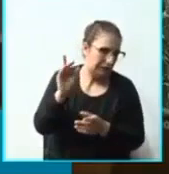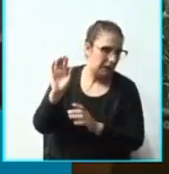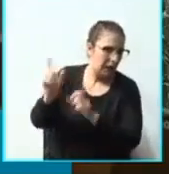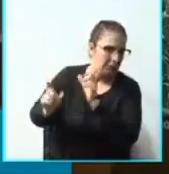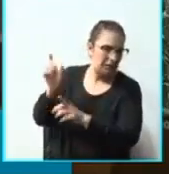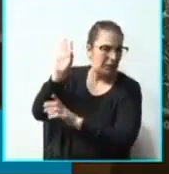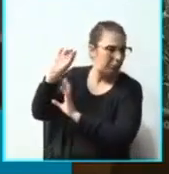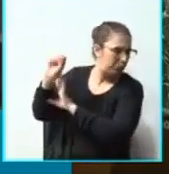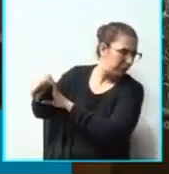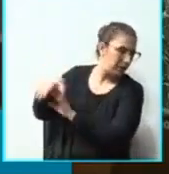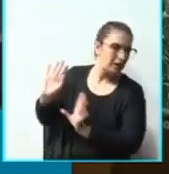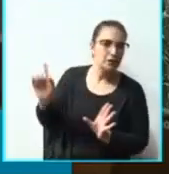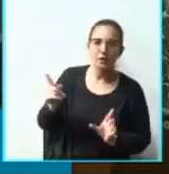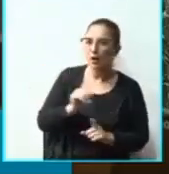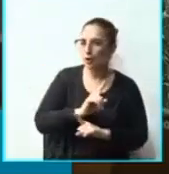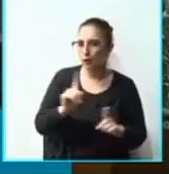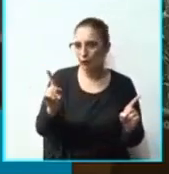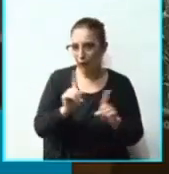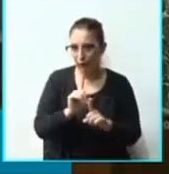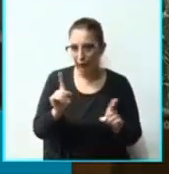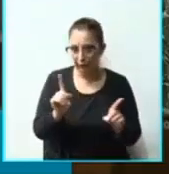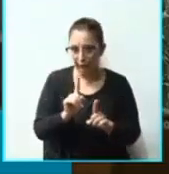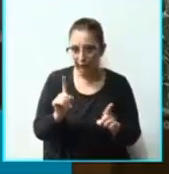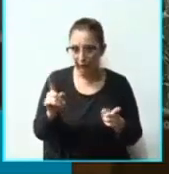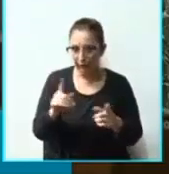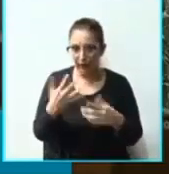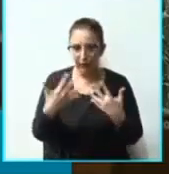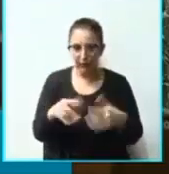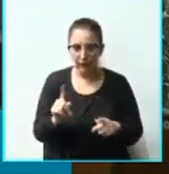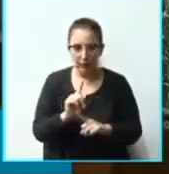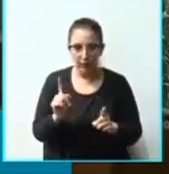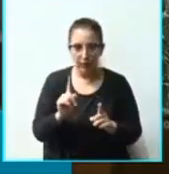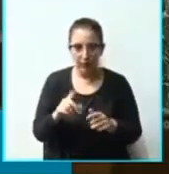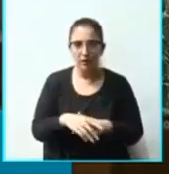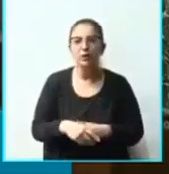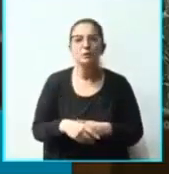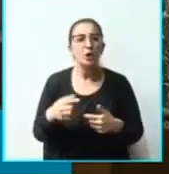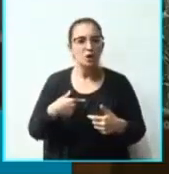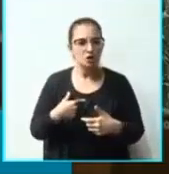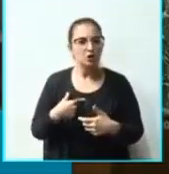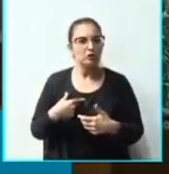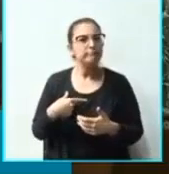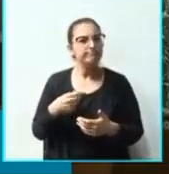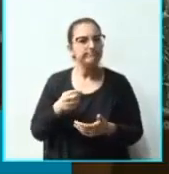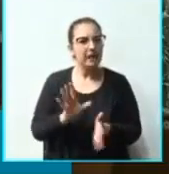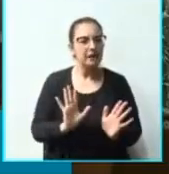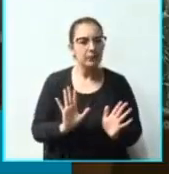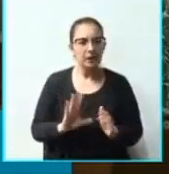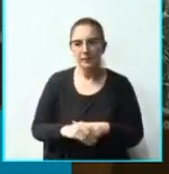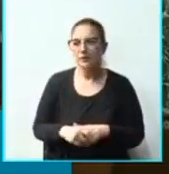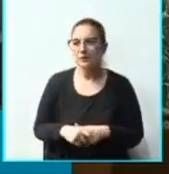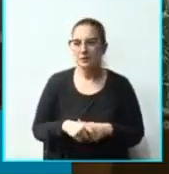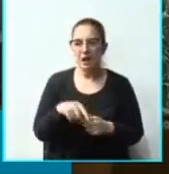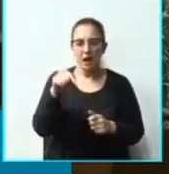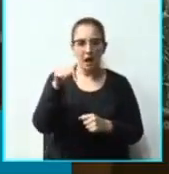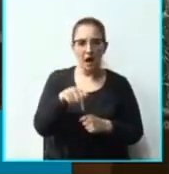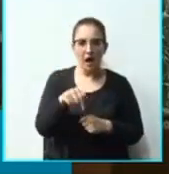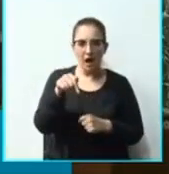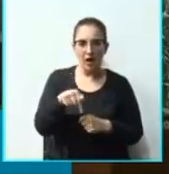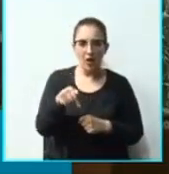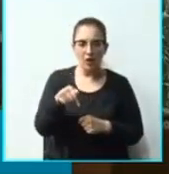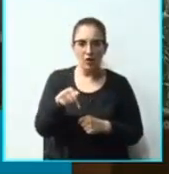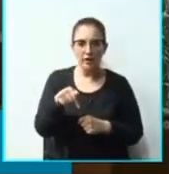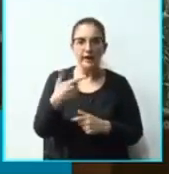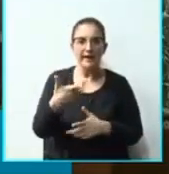no le importan a nadie. No vamos a reivindicar ese sistema porque siempre lo hemos rechazado. Lo que estamos diciendo es que